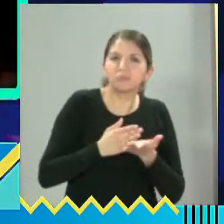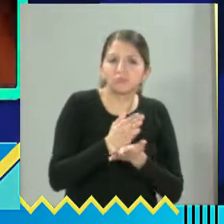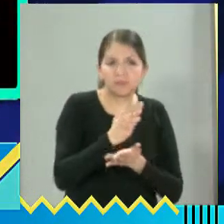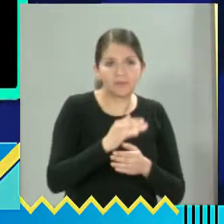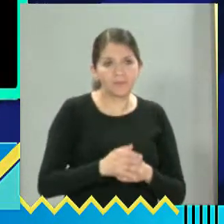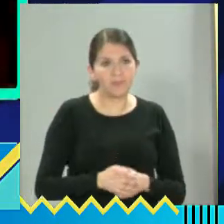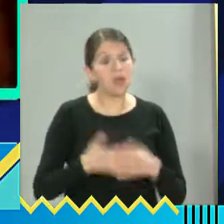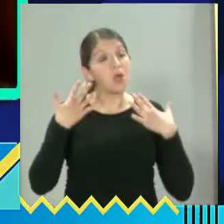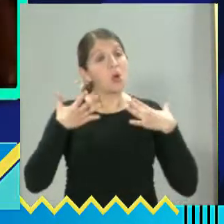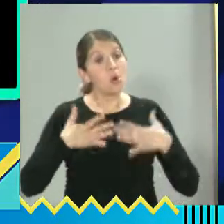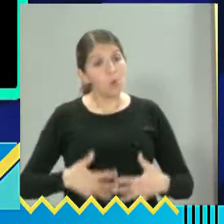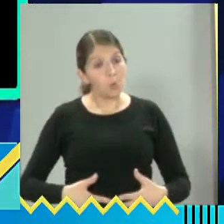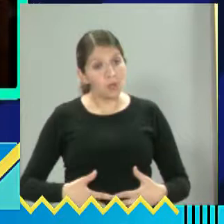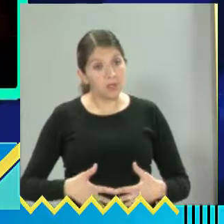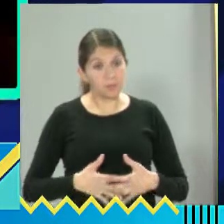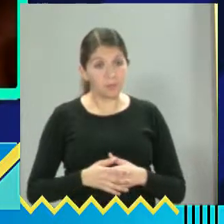una maquinita de